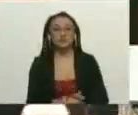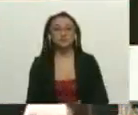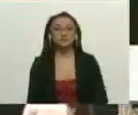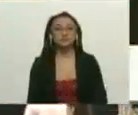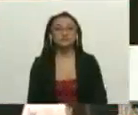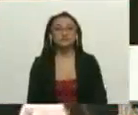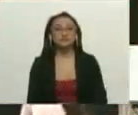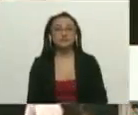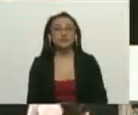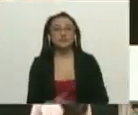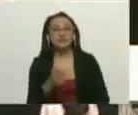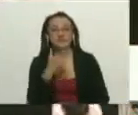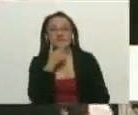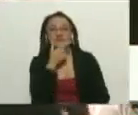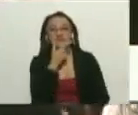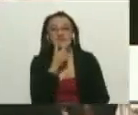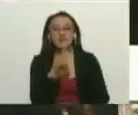qué fácil sería,